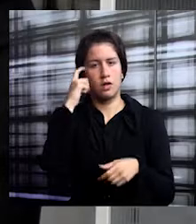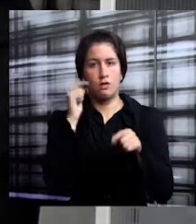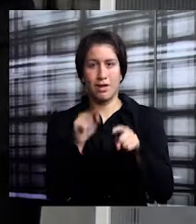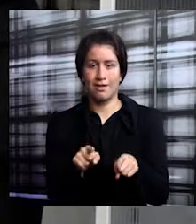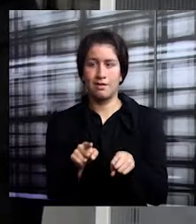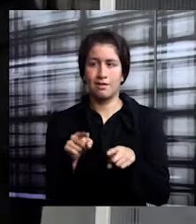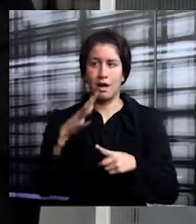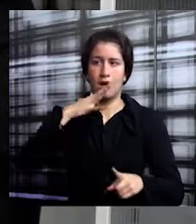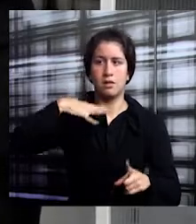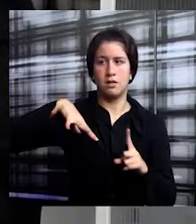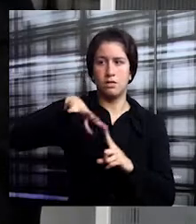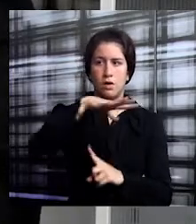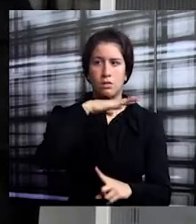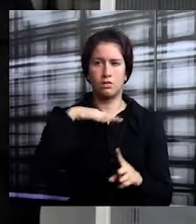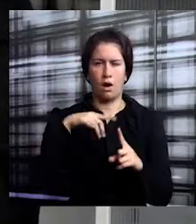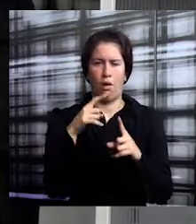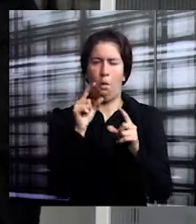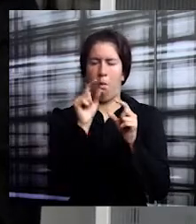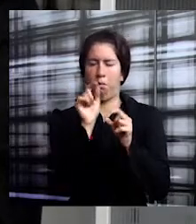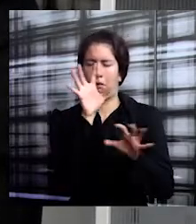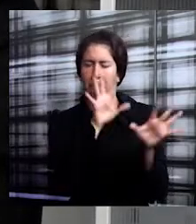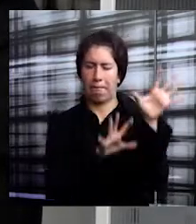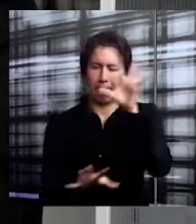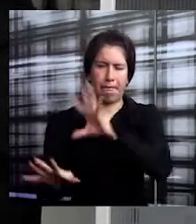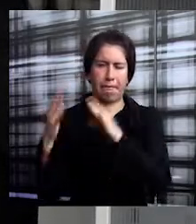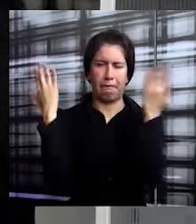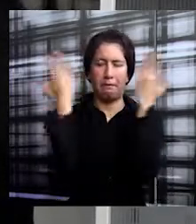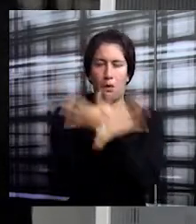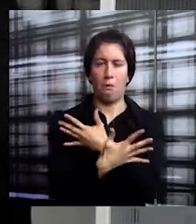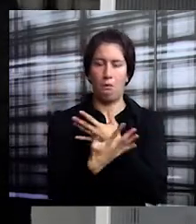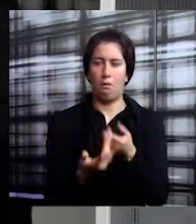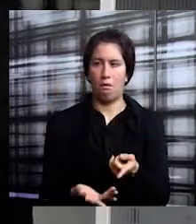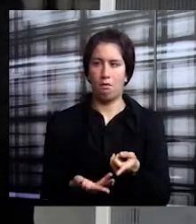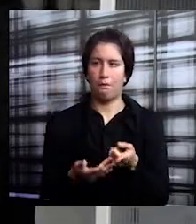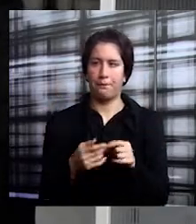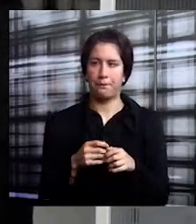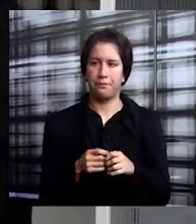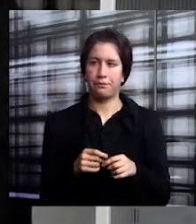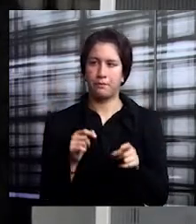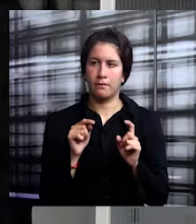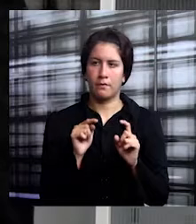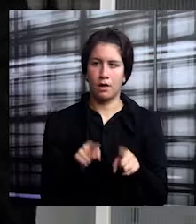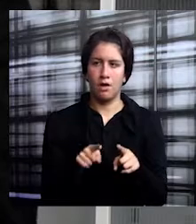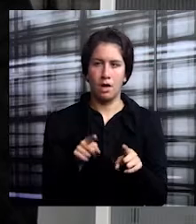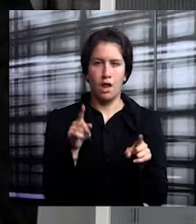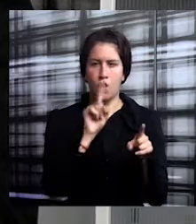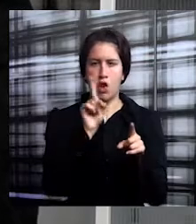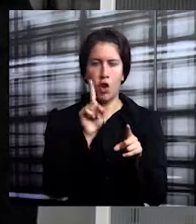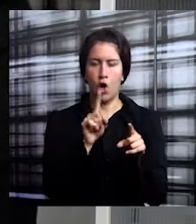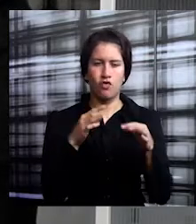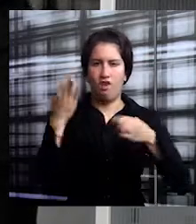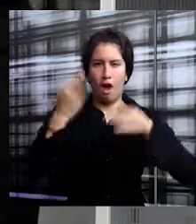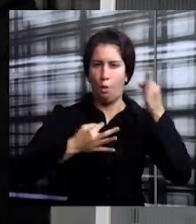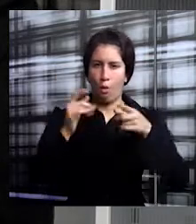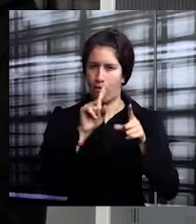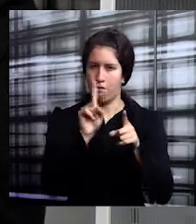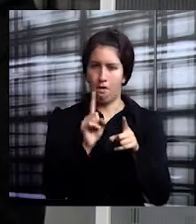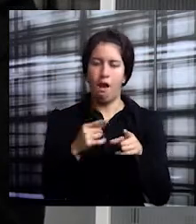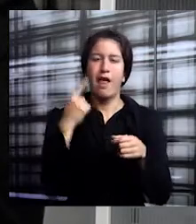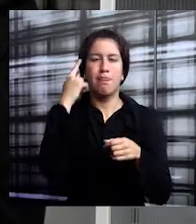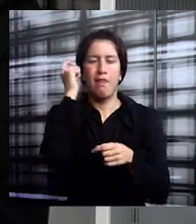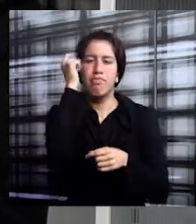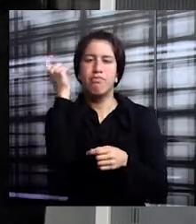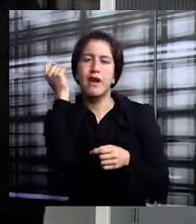y un poco de enredo, porque fue un verdadero, no hablemos de enredo judicial, sino que hablemos de enredo de